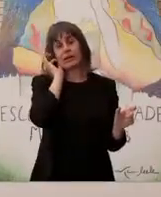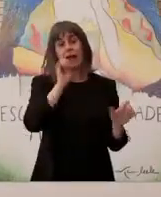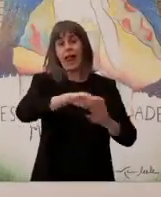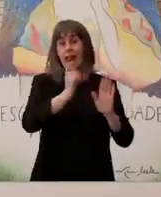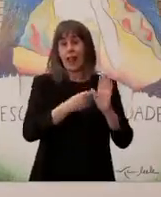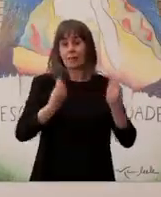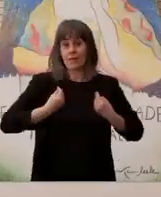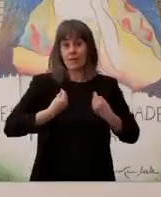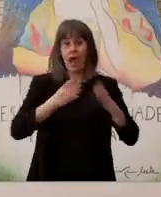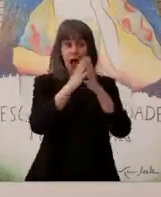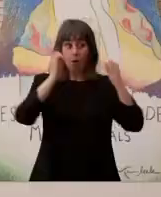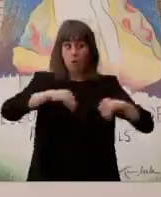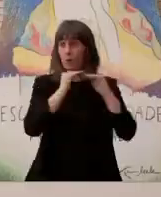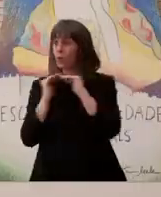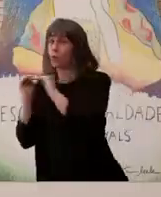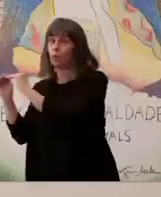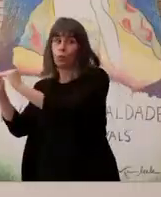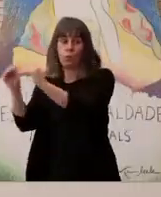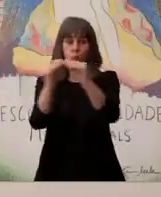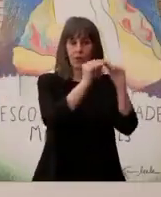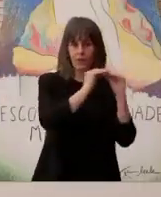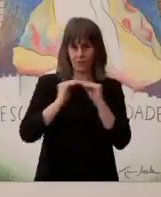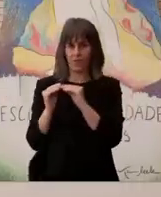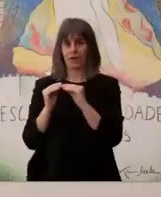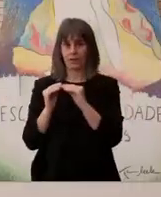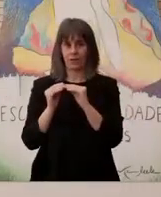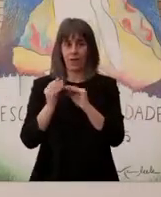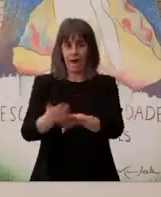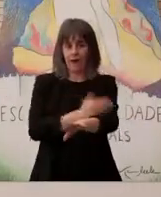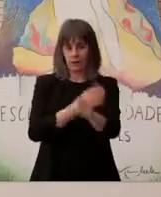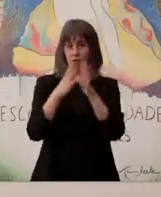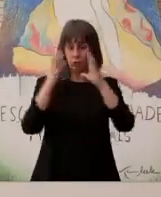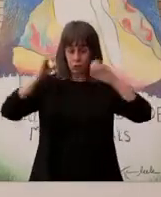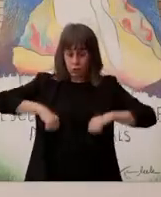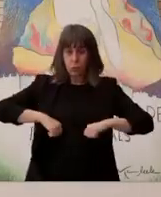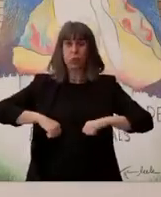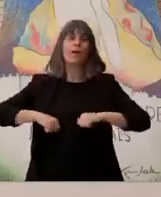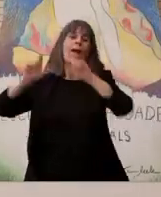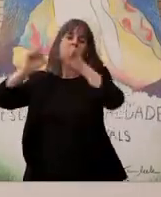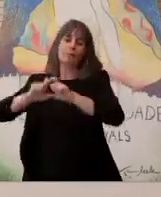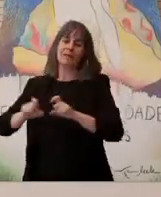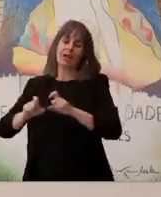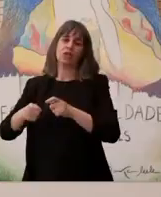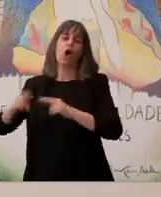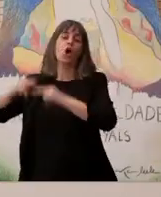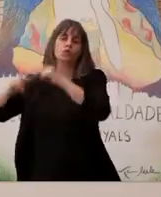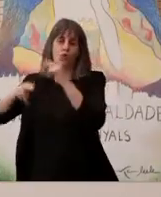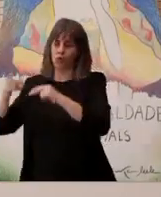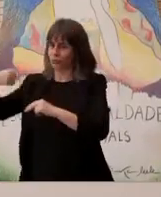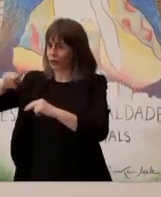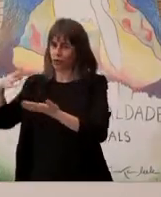por unanimidad de consensuada mirade cosa empresarios de construcción especuladores todos